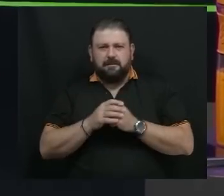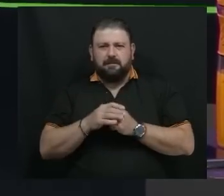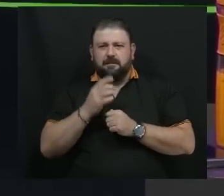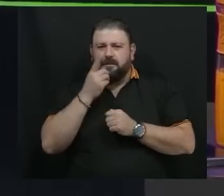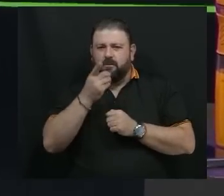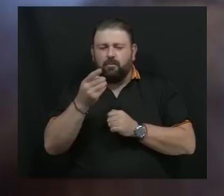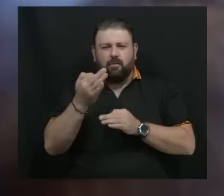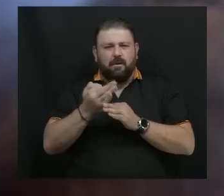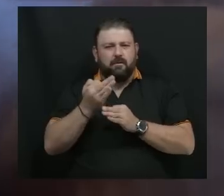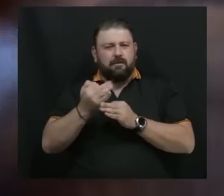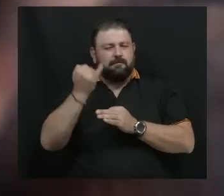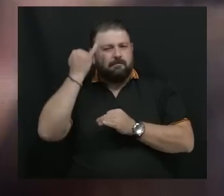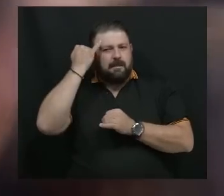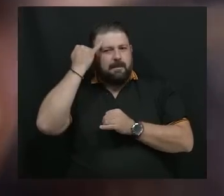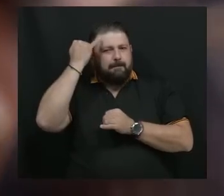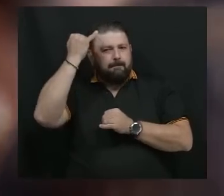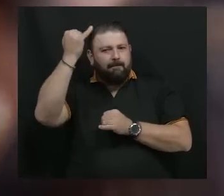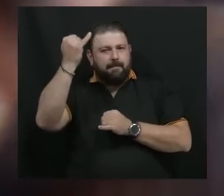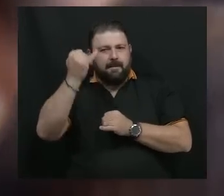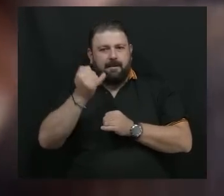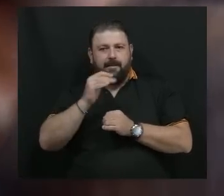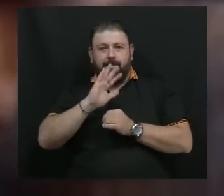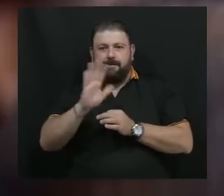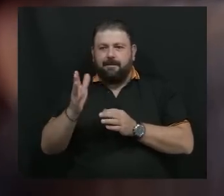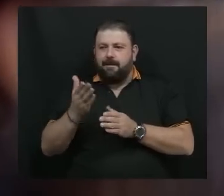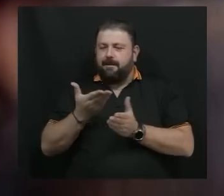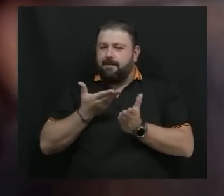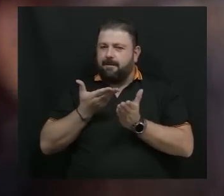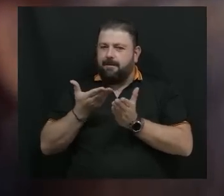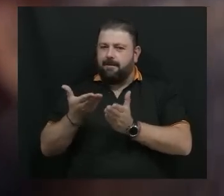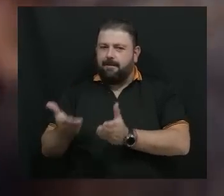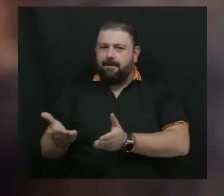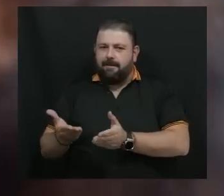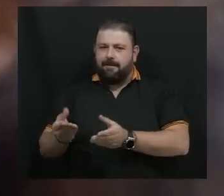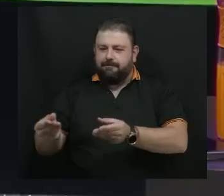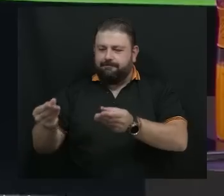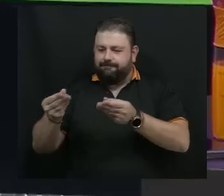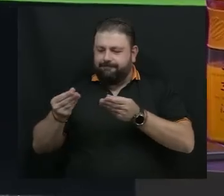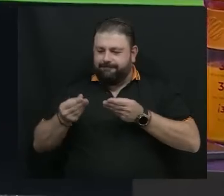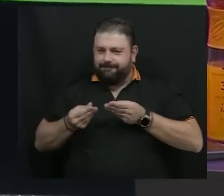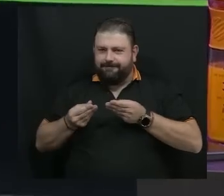vas a imaginar que ya llega tu paquete de calificado.